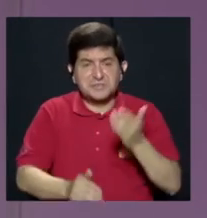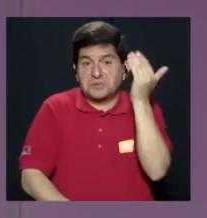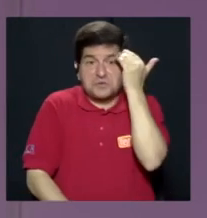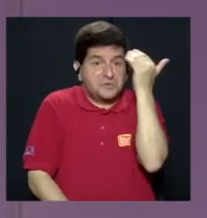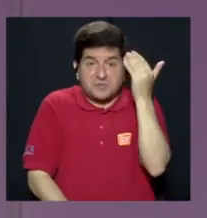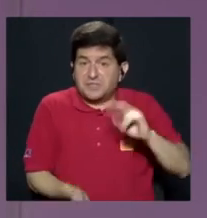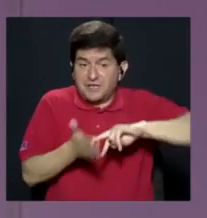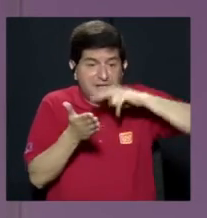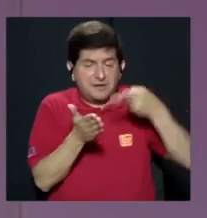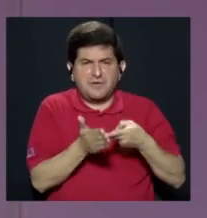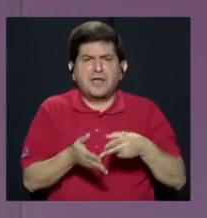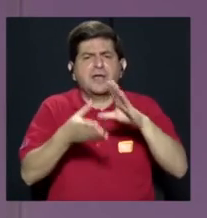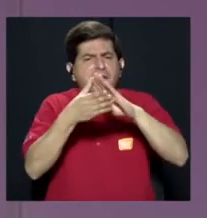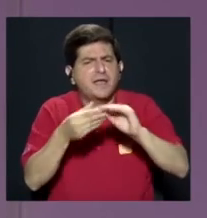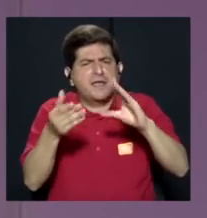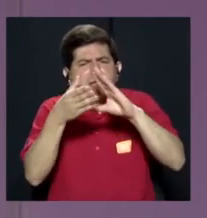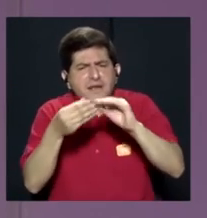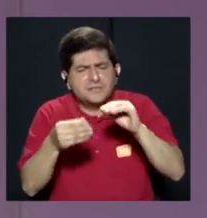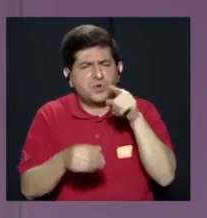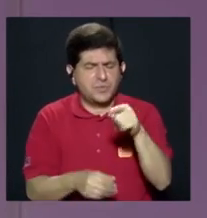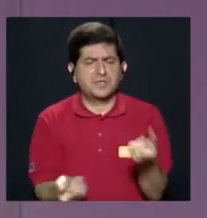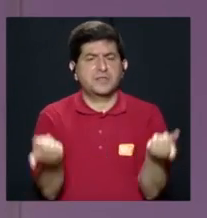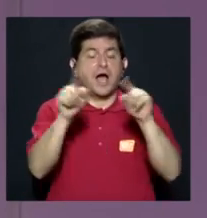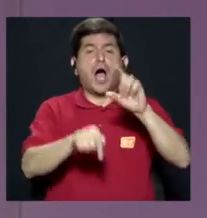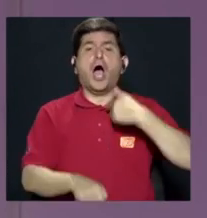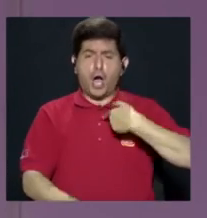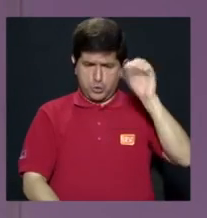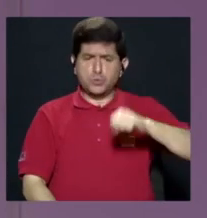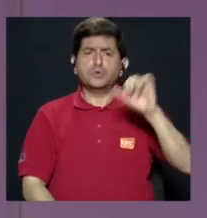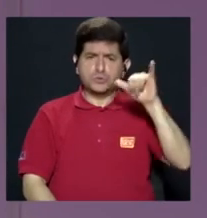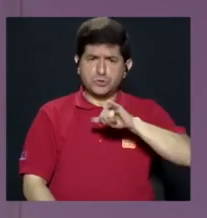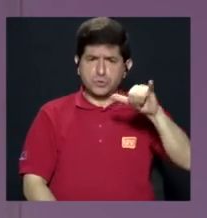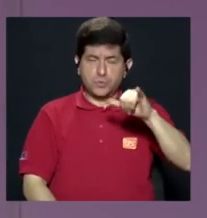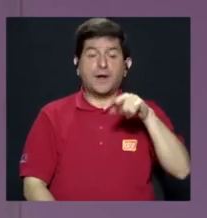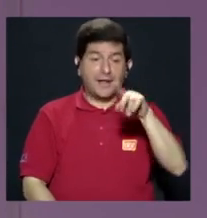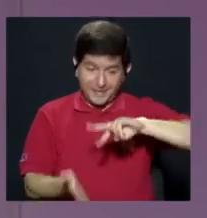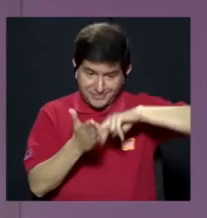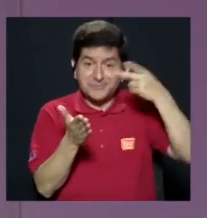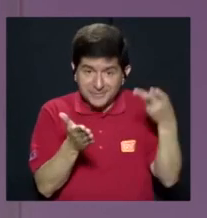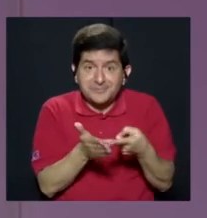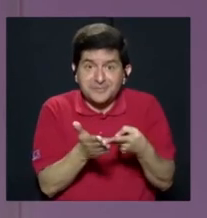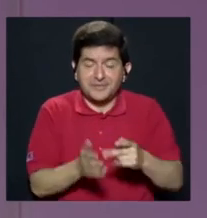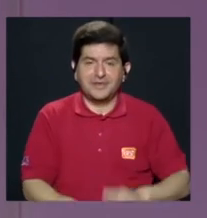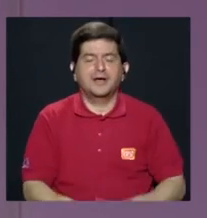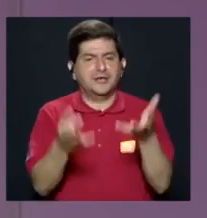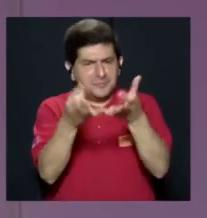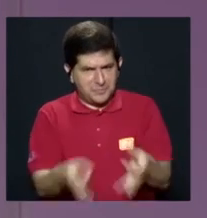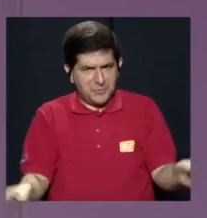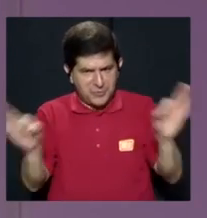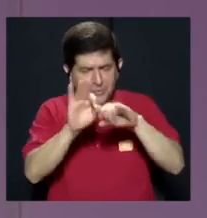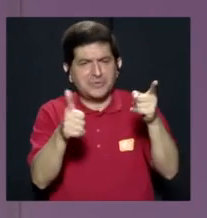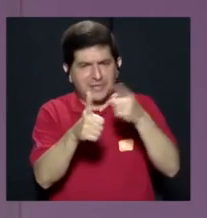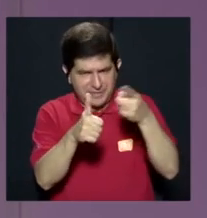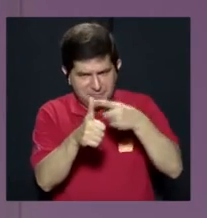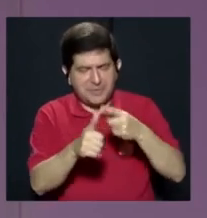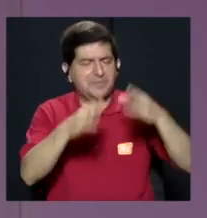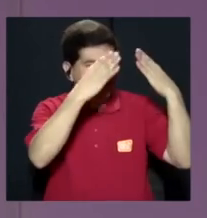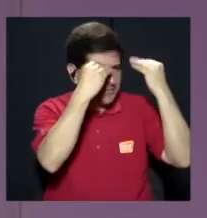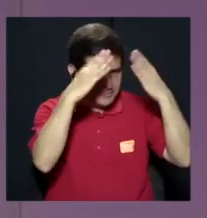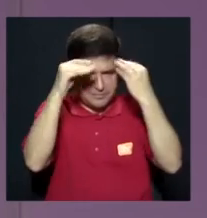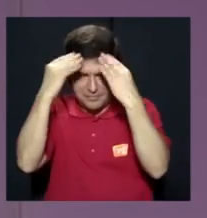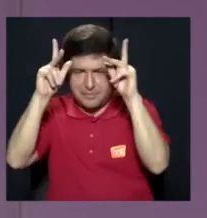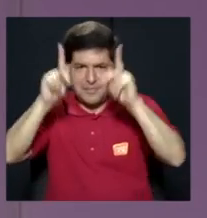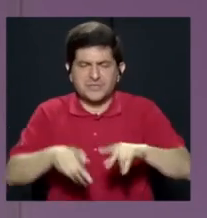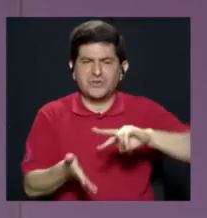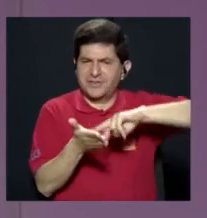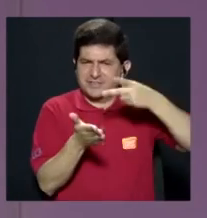le comentas un pedacito tal vez de lo que vos pasaste, ah, yo pasé eso, bueno, eso es violencia obstétrica. Entonces es muy importante primero empezar a informar a la gente qué